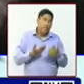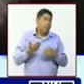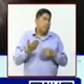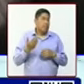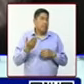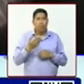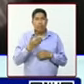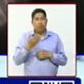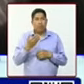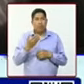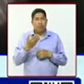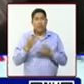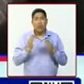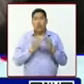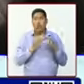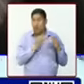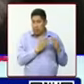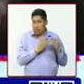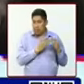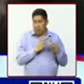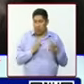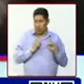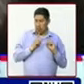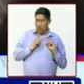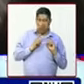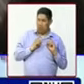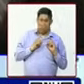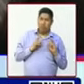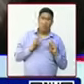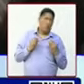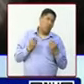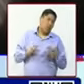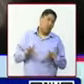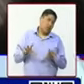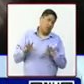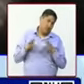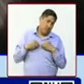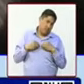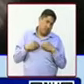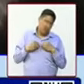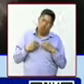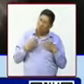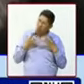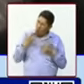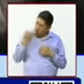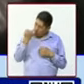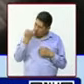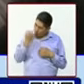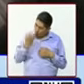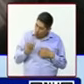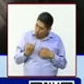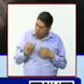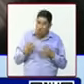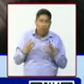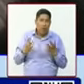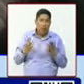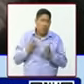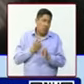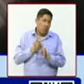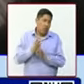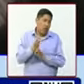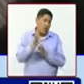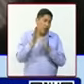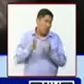que él tiene, ¿no? Porque es un caso muy severo de desnutrición que él tiene y no hay especialistas